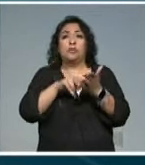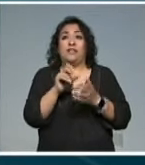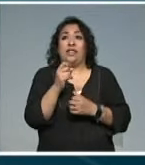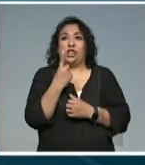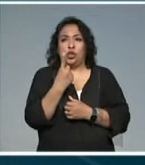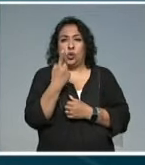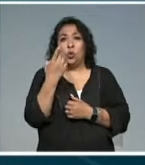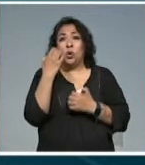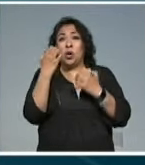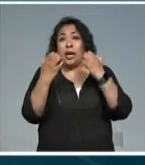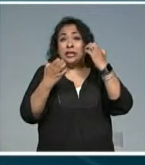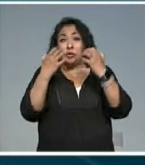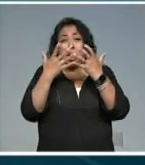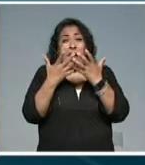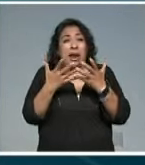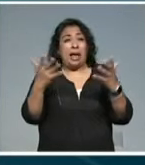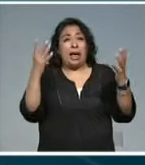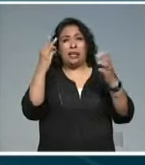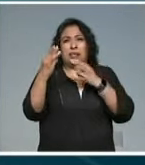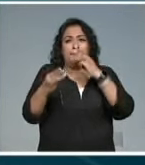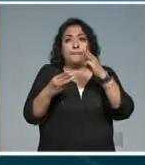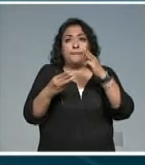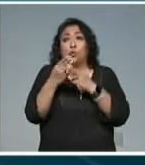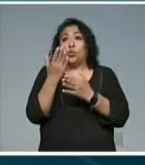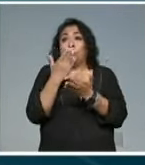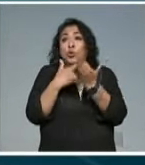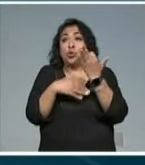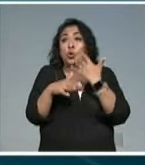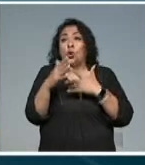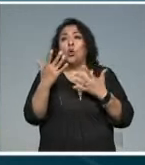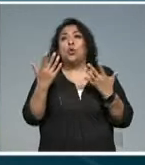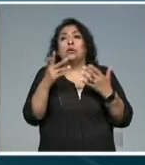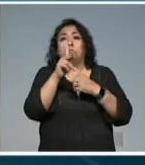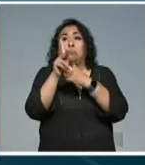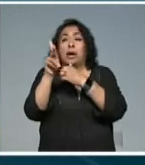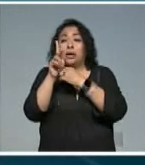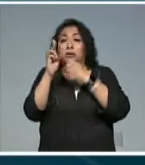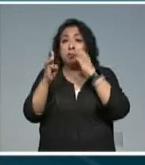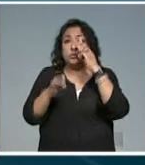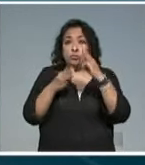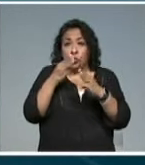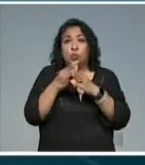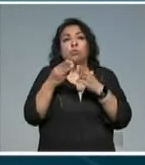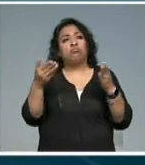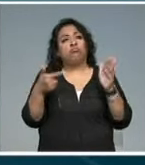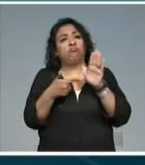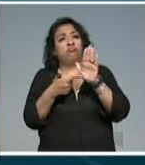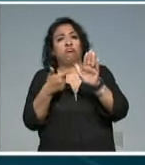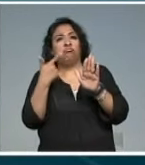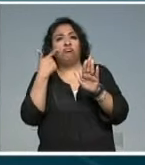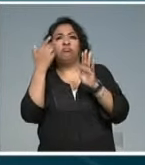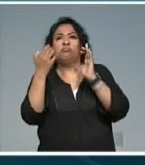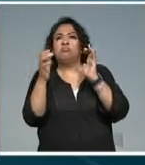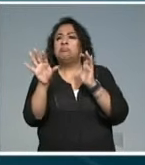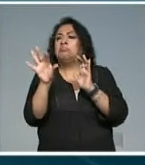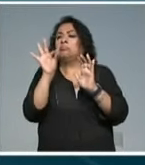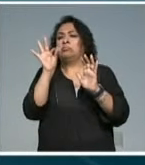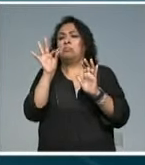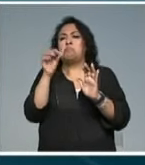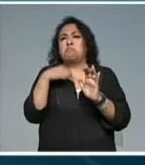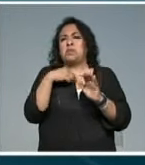2021, que es la expo más grande a nivel mundial, donde todos los países del mundo presentan a lo mejor de lo mejor de